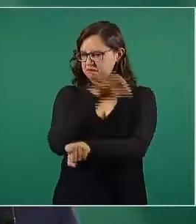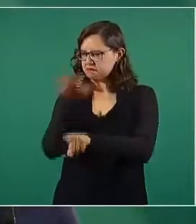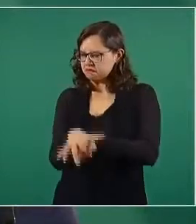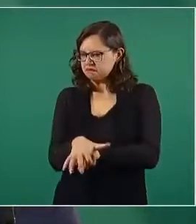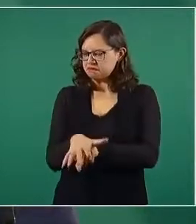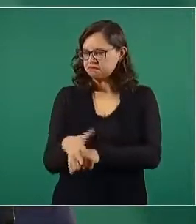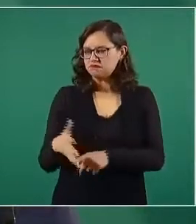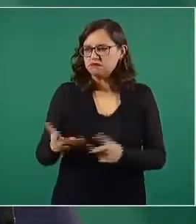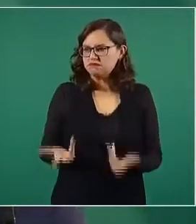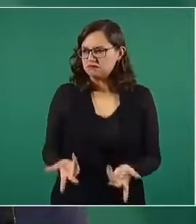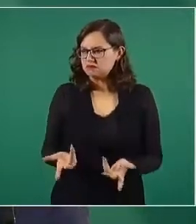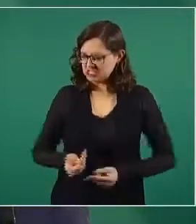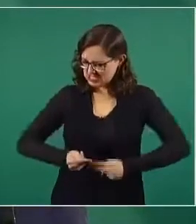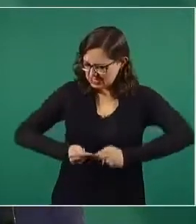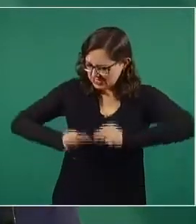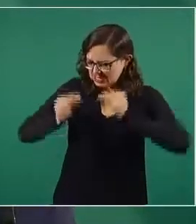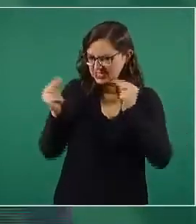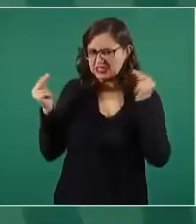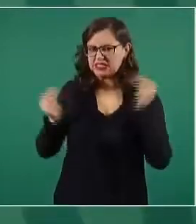que lo que hace falta es